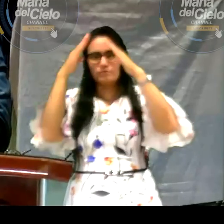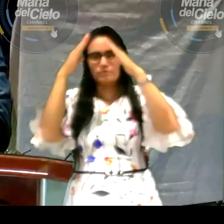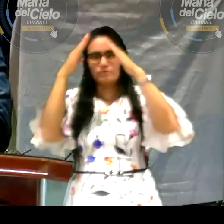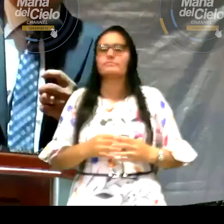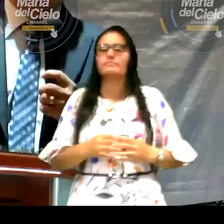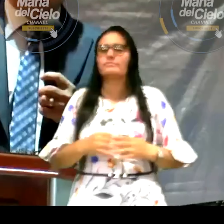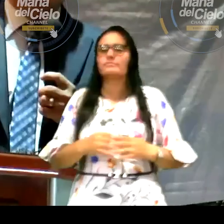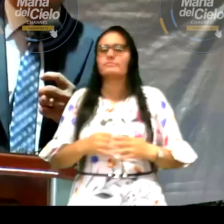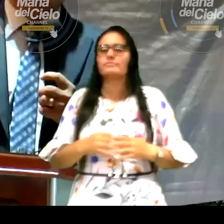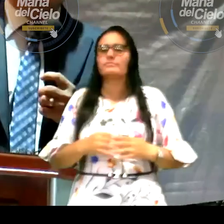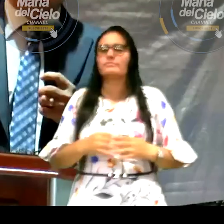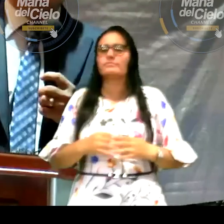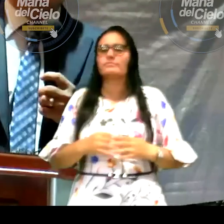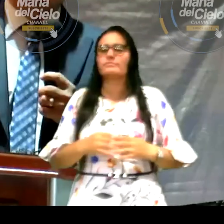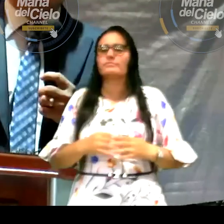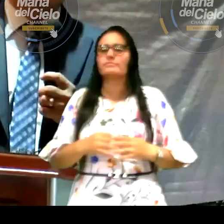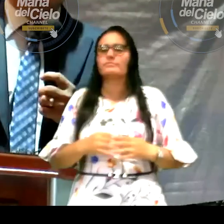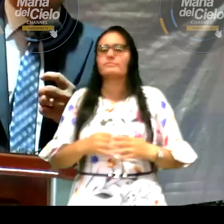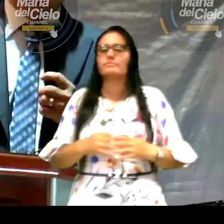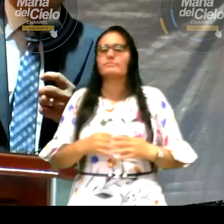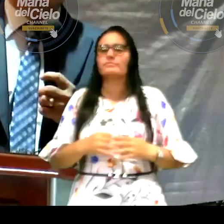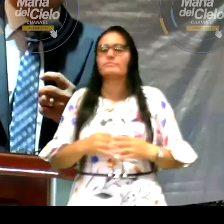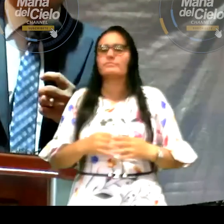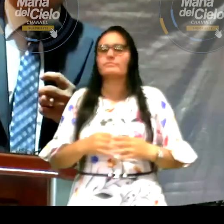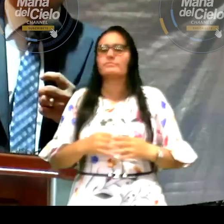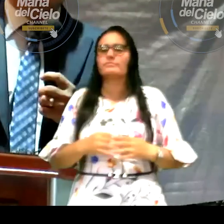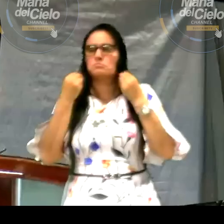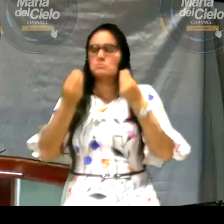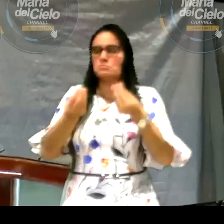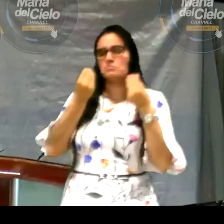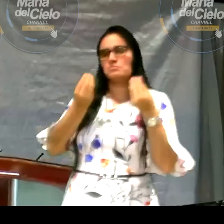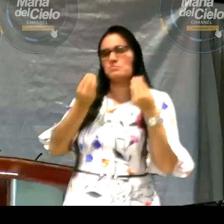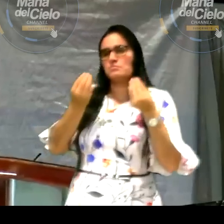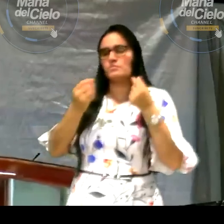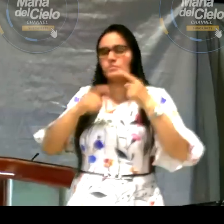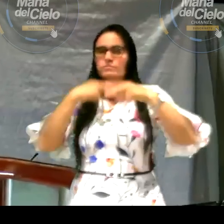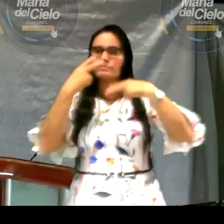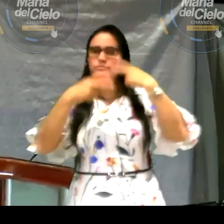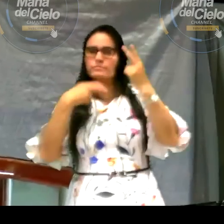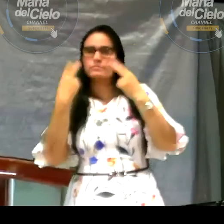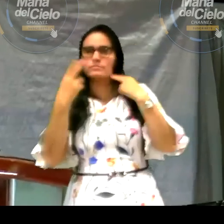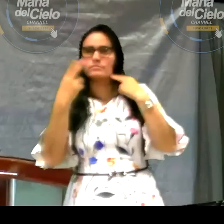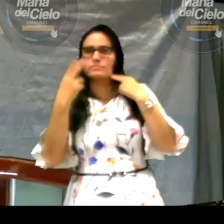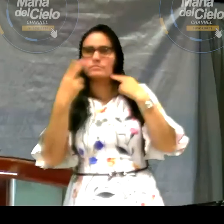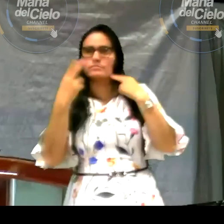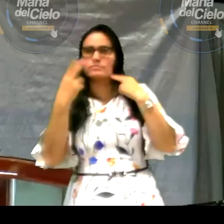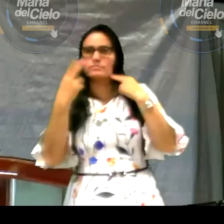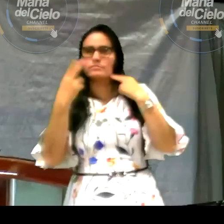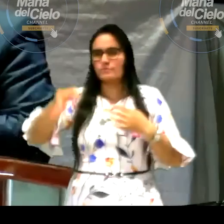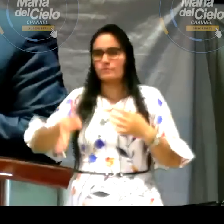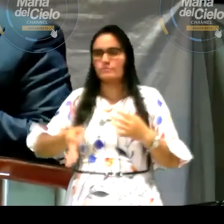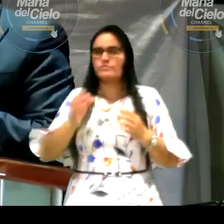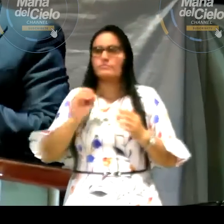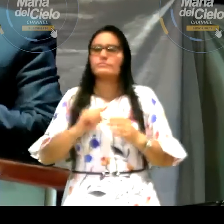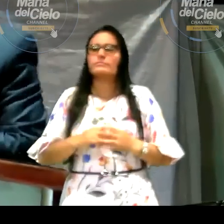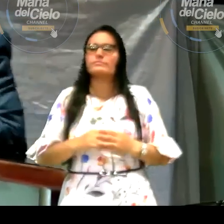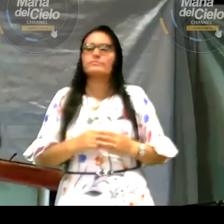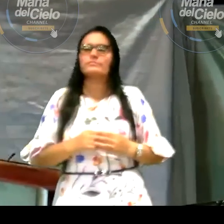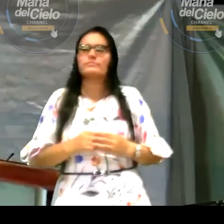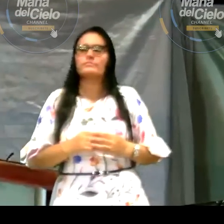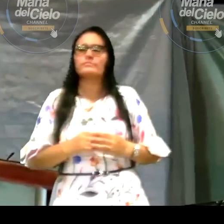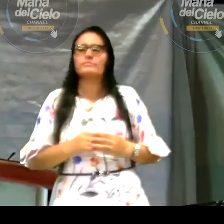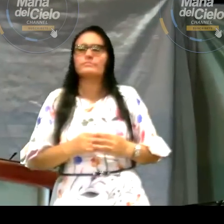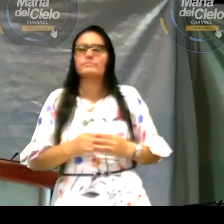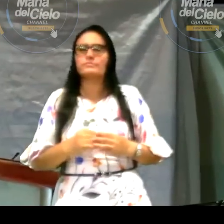comparte la palabra. Muchas veces les habló de creer. Por eso digo, cuando no me toca a mí, es